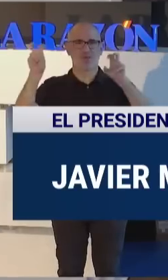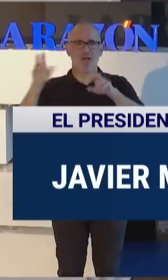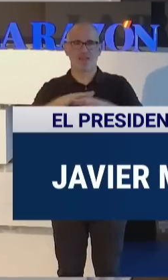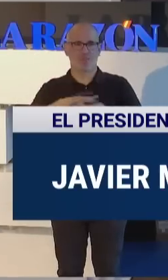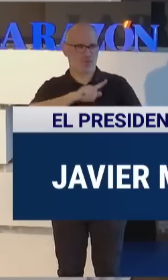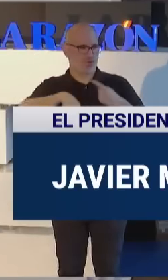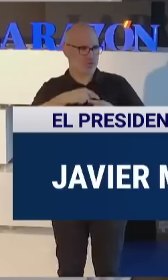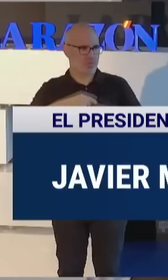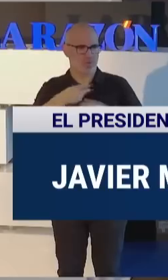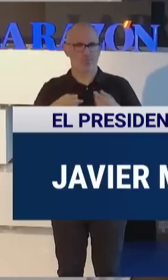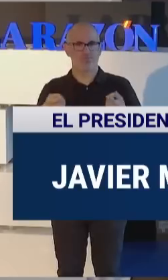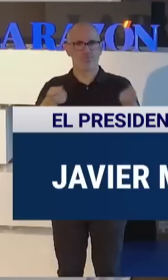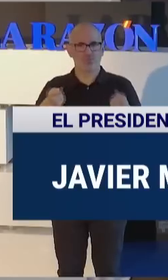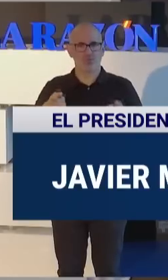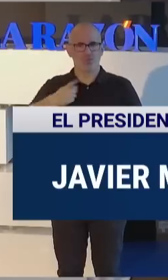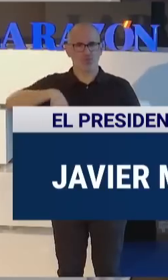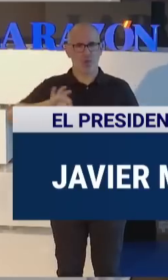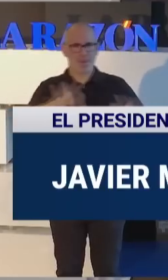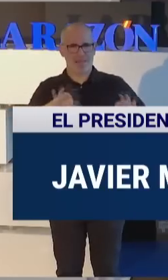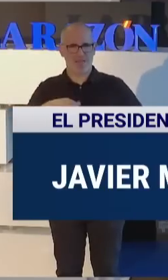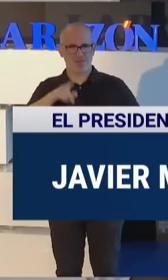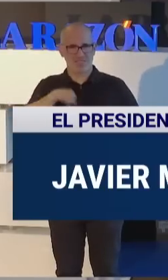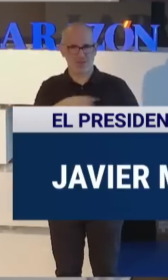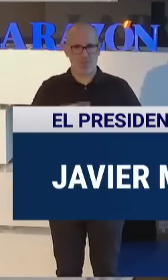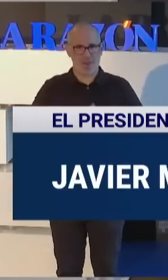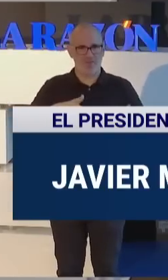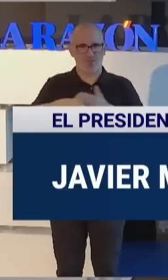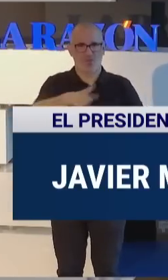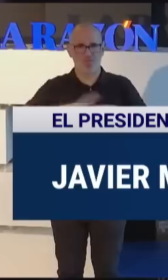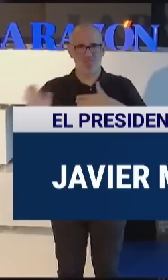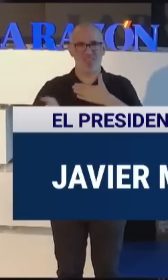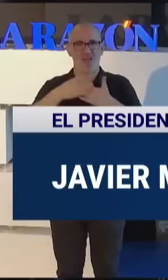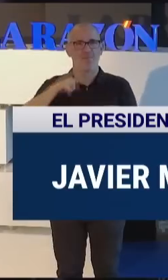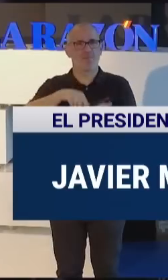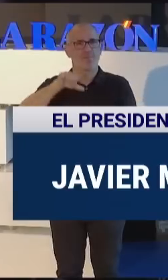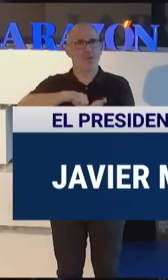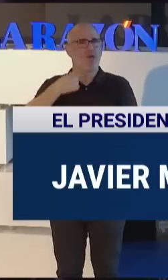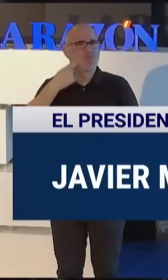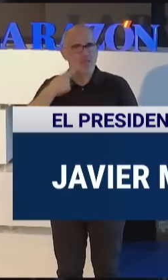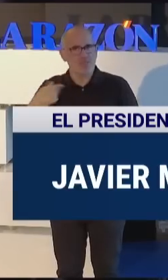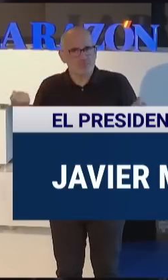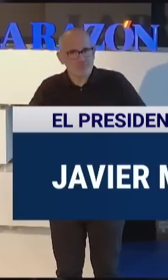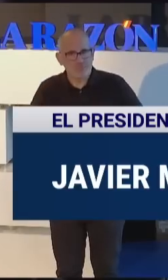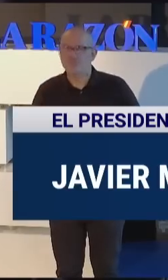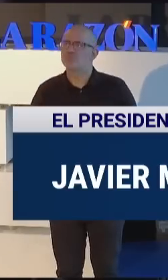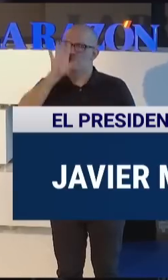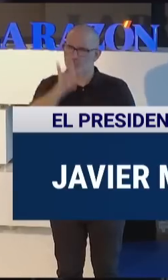dolarización, descartamos la dolarización. ¿Sigue en pie el plan de cerrar el Banco Central? Absolutamente.